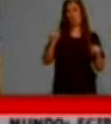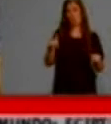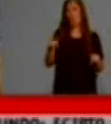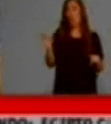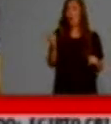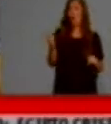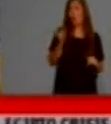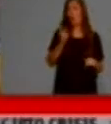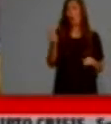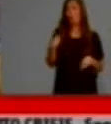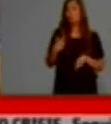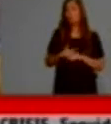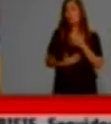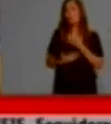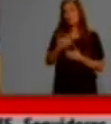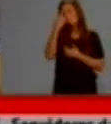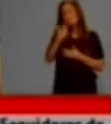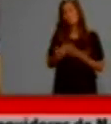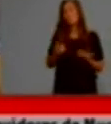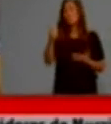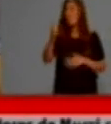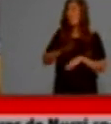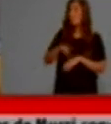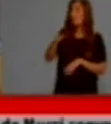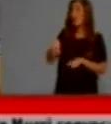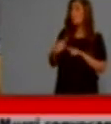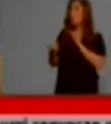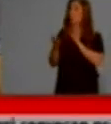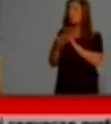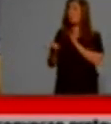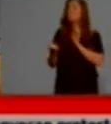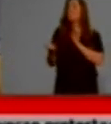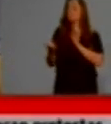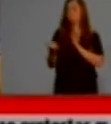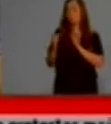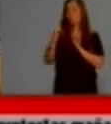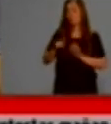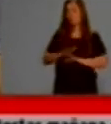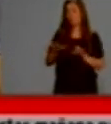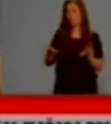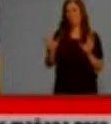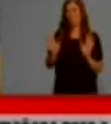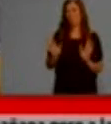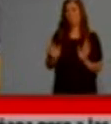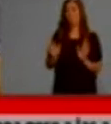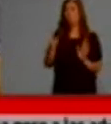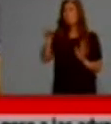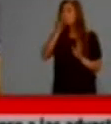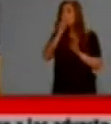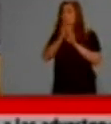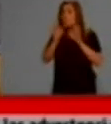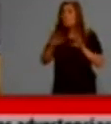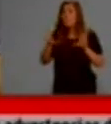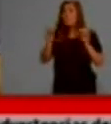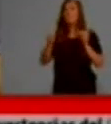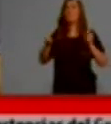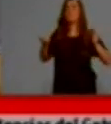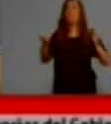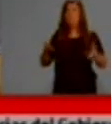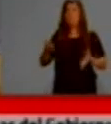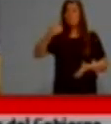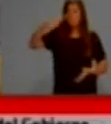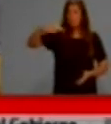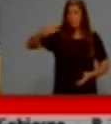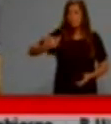o ambas cosas a la vez, culposo y cómplice. Romper su silencio, decir la